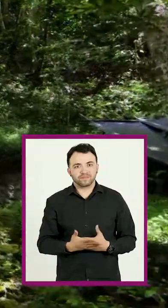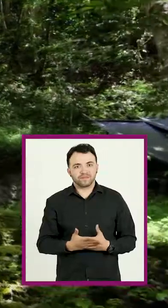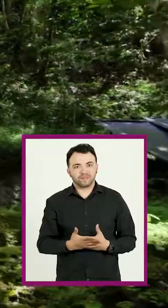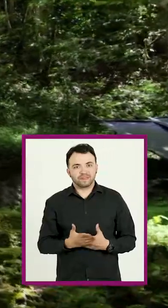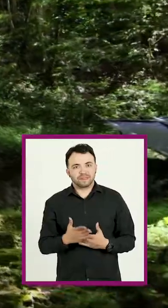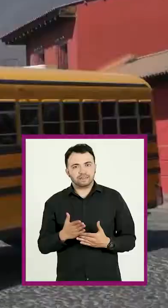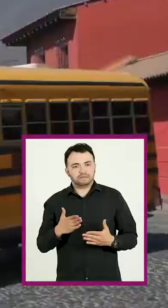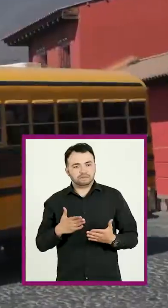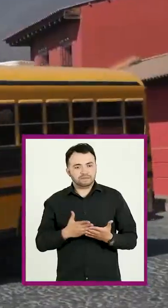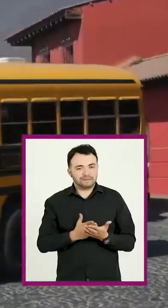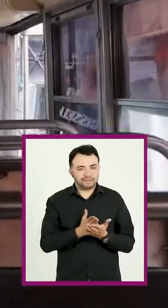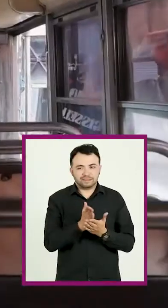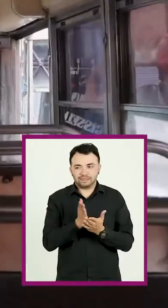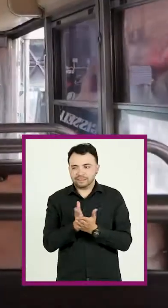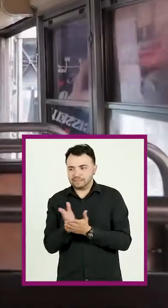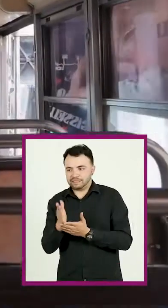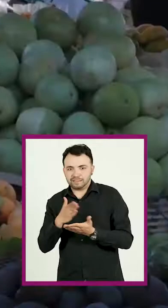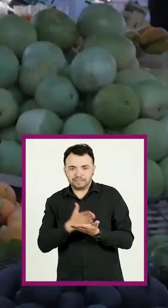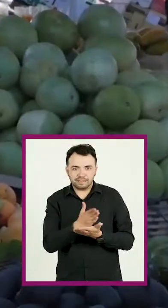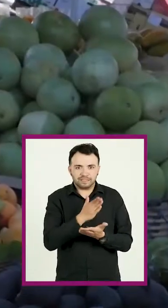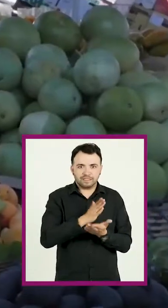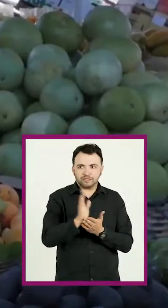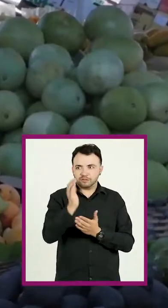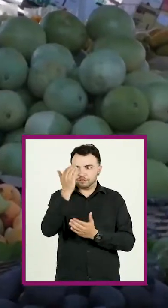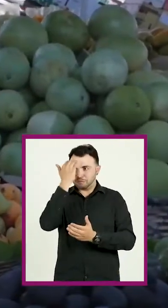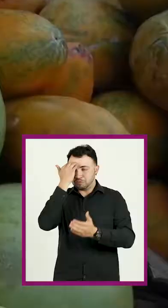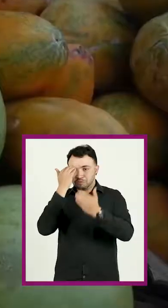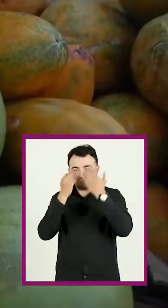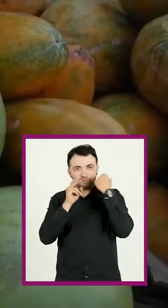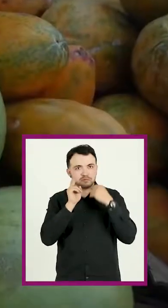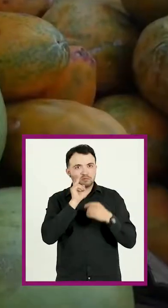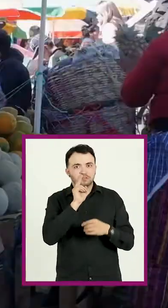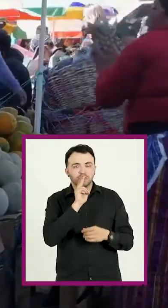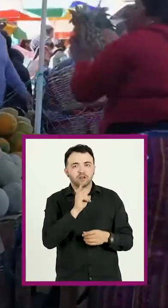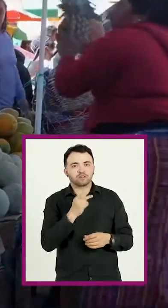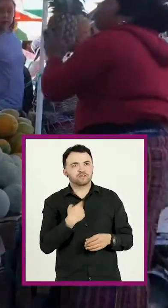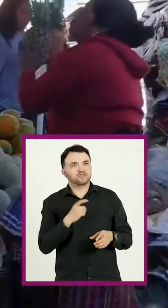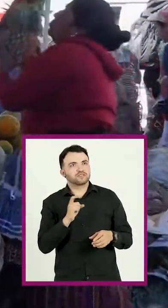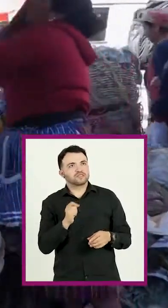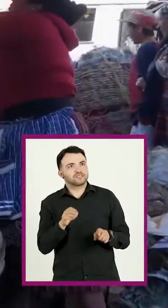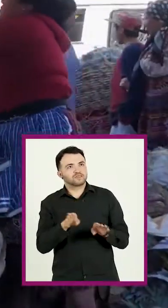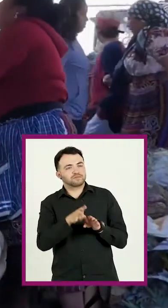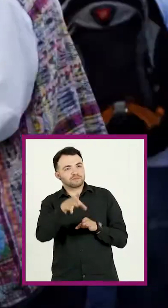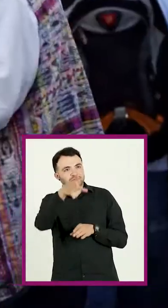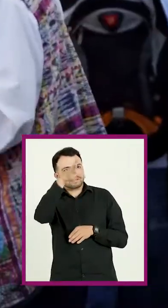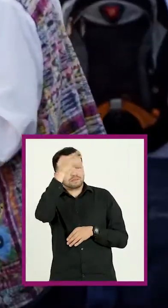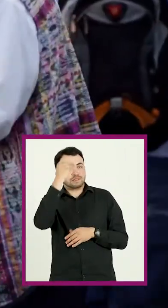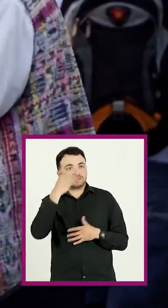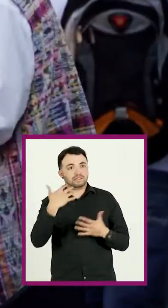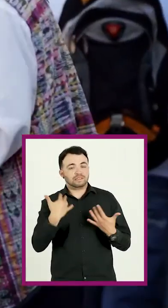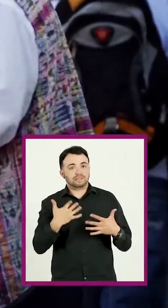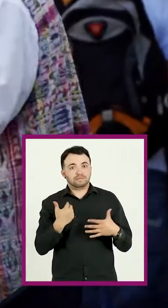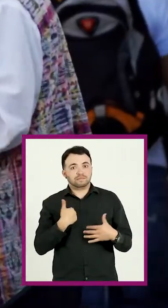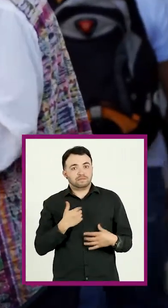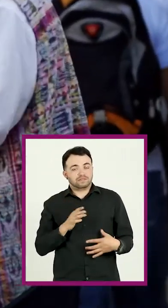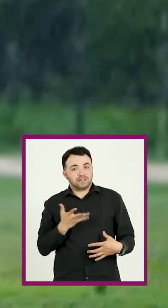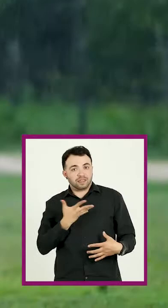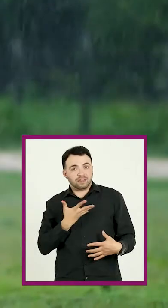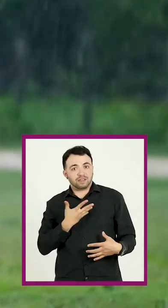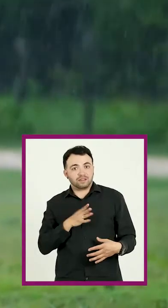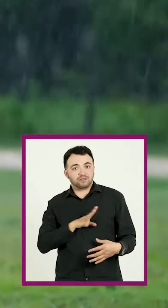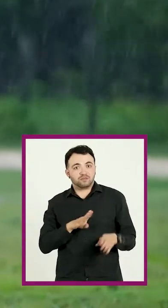Recorrer Guatemala es otra forma de averiguar quiénes somos, a través de las afinidades profundas que nos